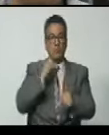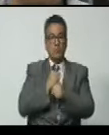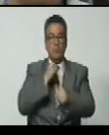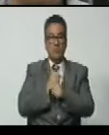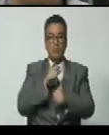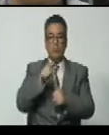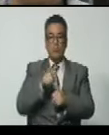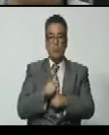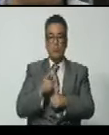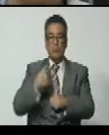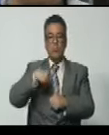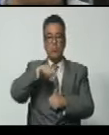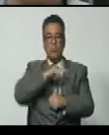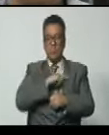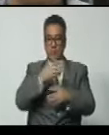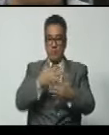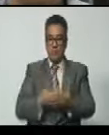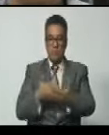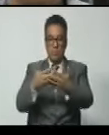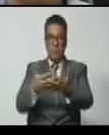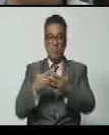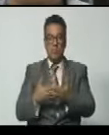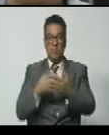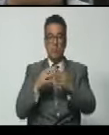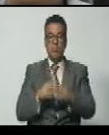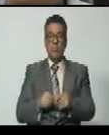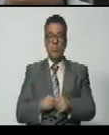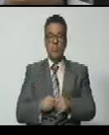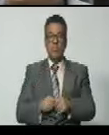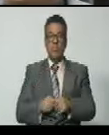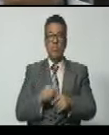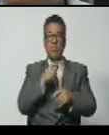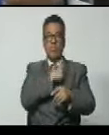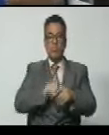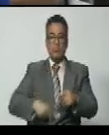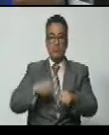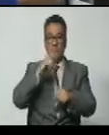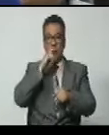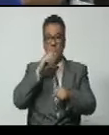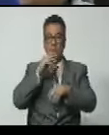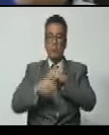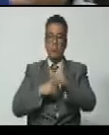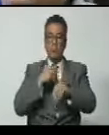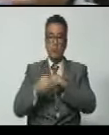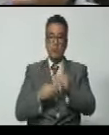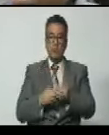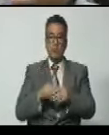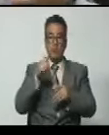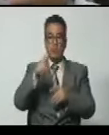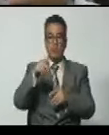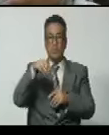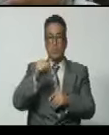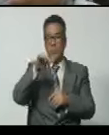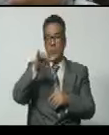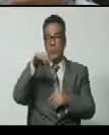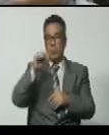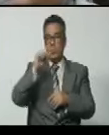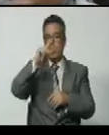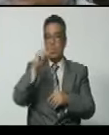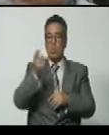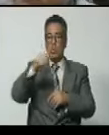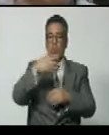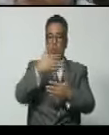que, de acuerdo a las orientaciones que recibió de la Cancillería y del Presidente de la República, debe hacer en La Haya, pero además